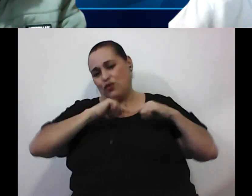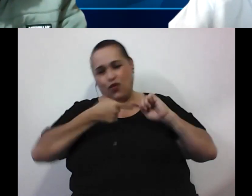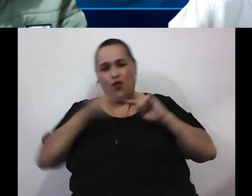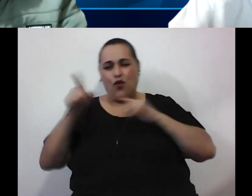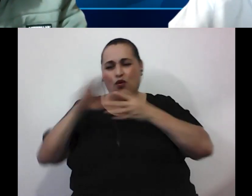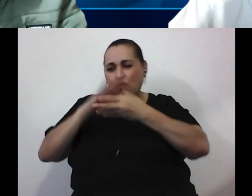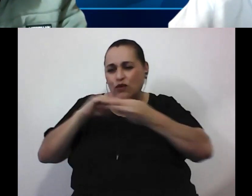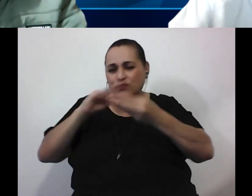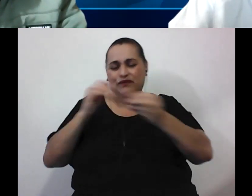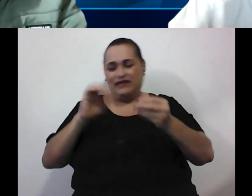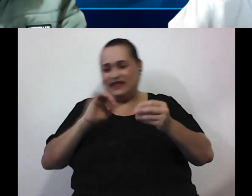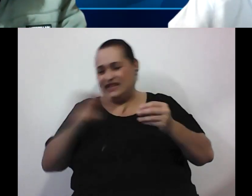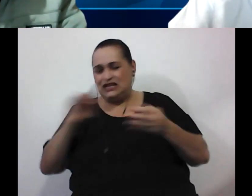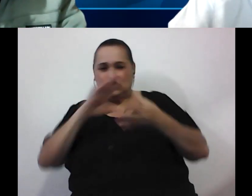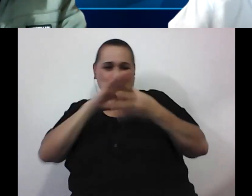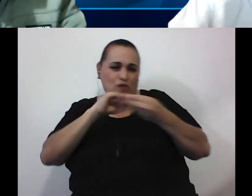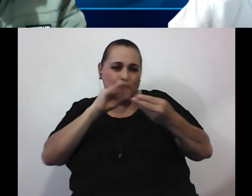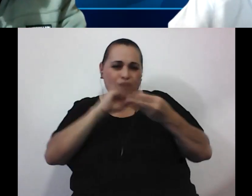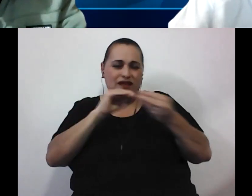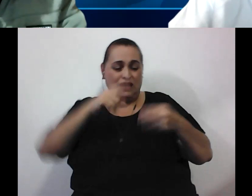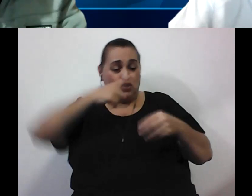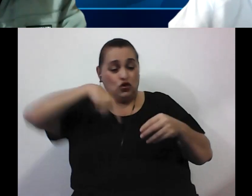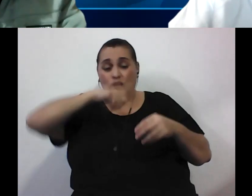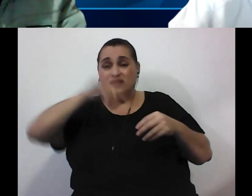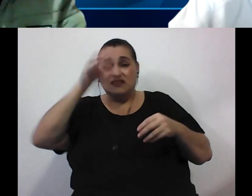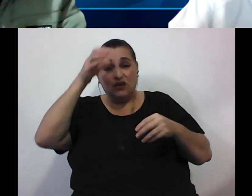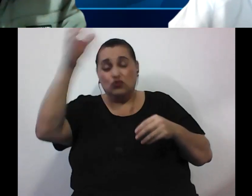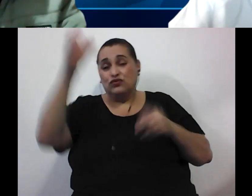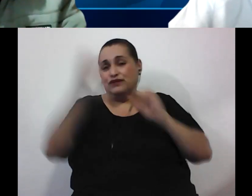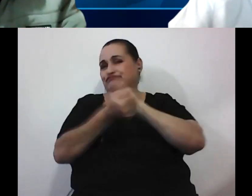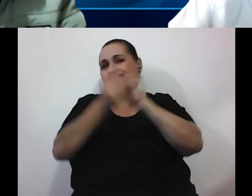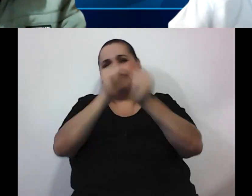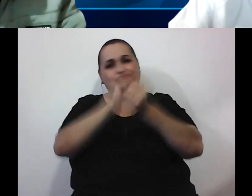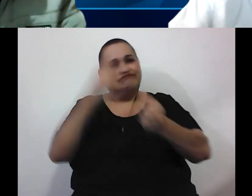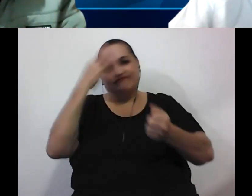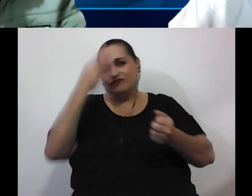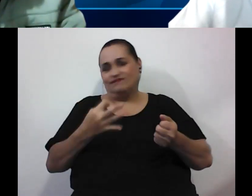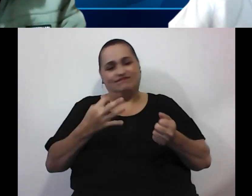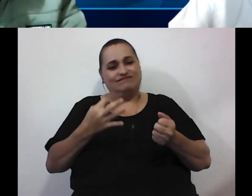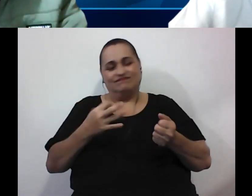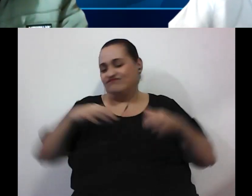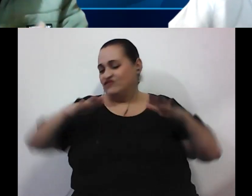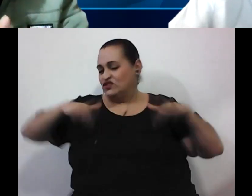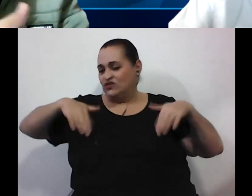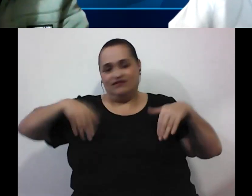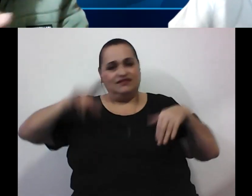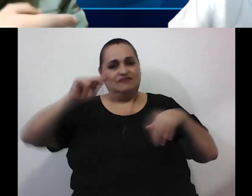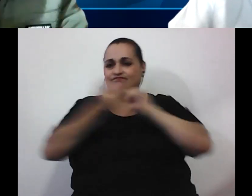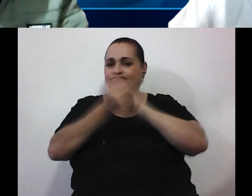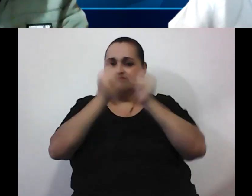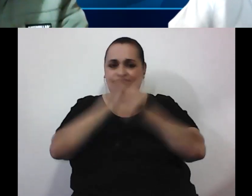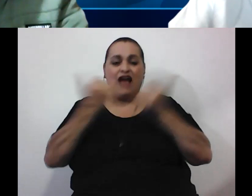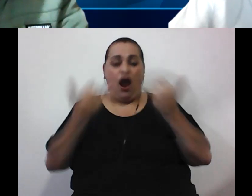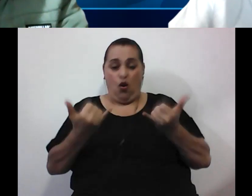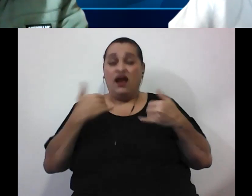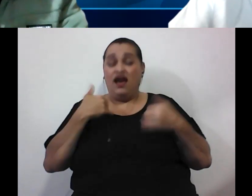niños. Nuestra cultura no ha cambiado mucho como creemos, todavía no ha cambiado mucho. Ahorita hay debates sobre